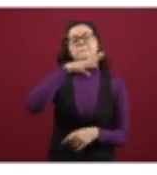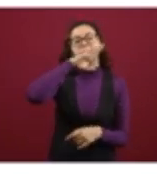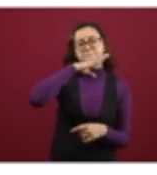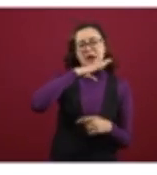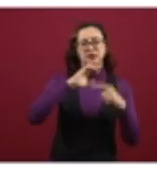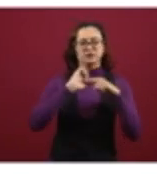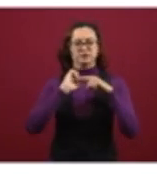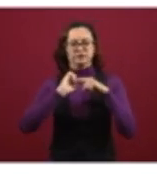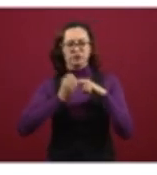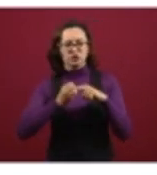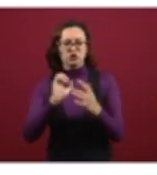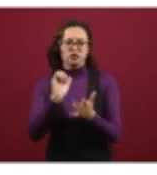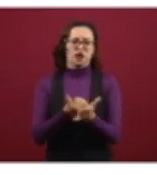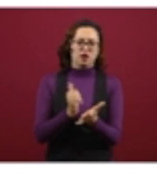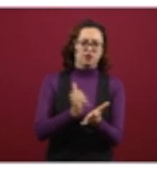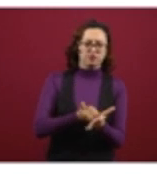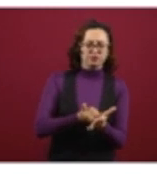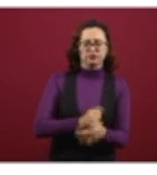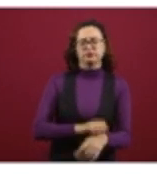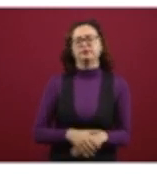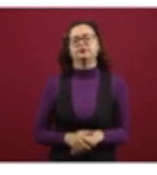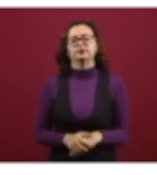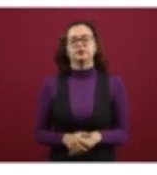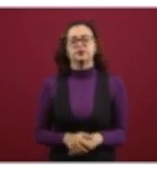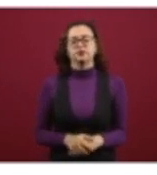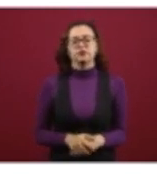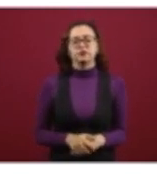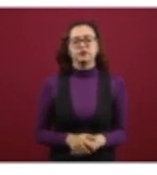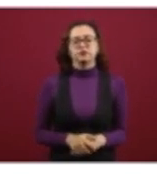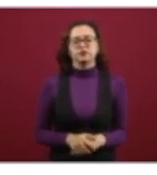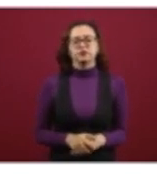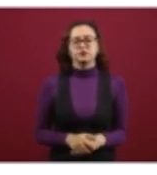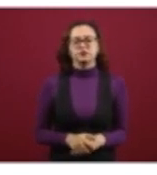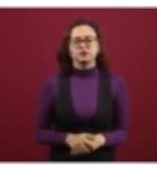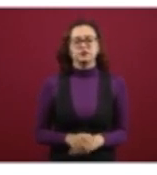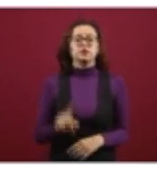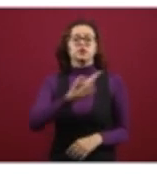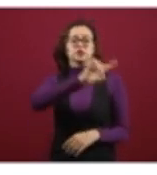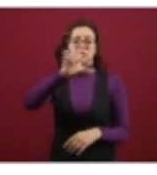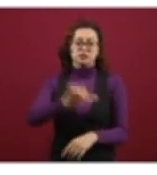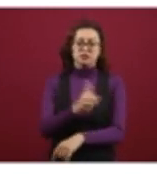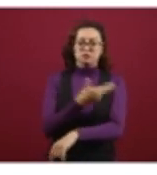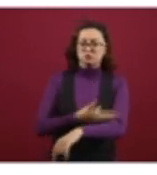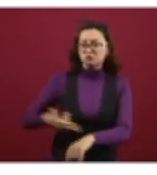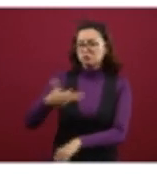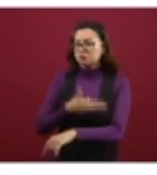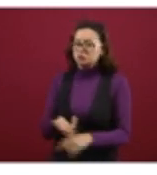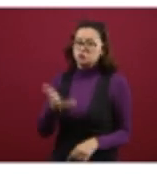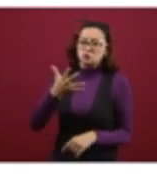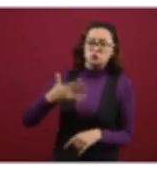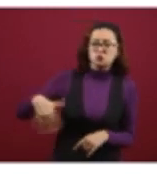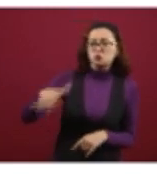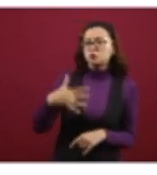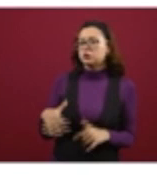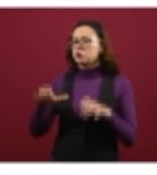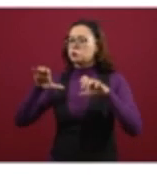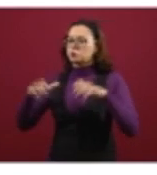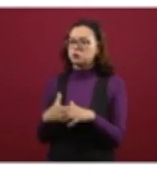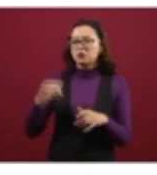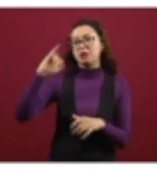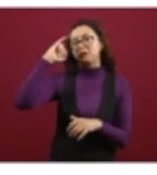arroz. Posteriormente, y debido a gestiones con pequeños productores, comunidades